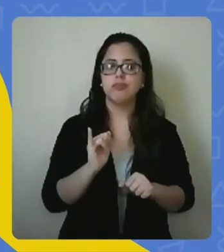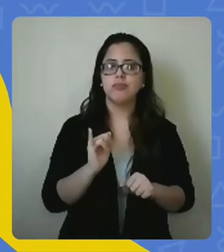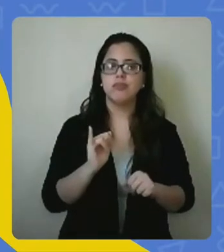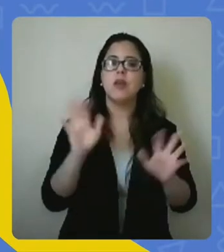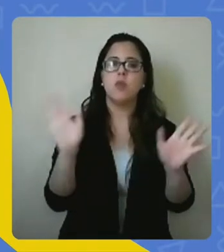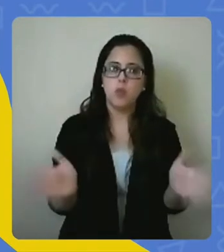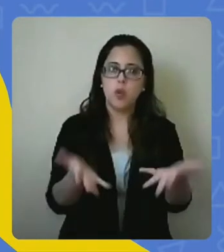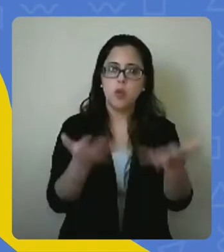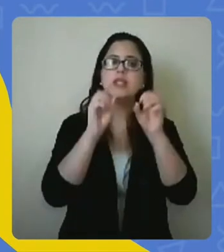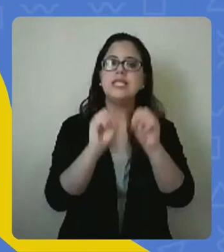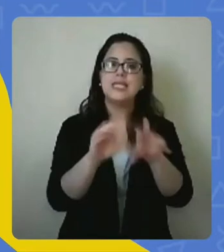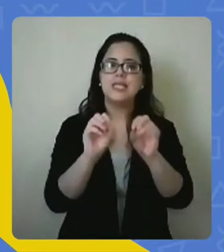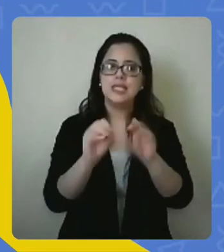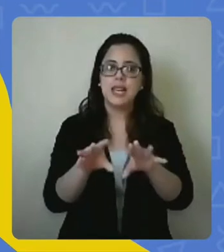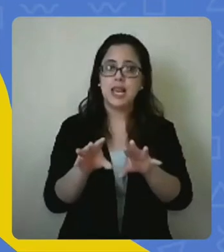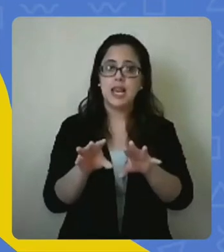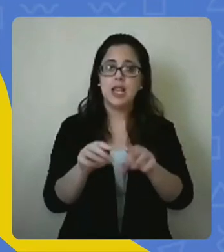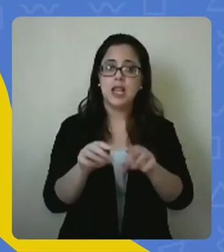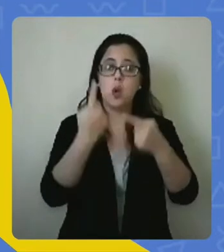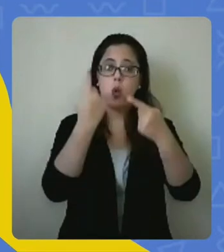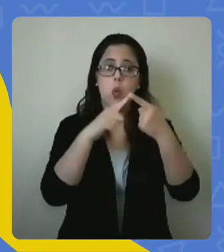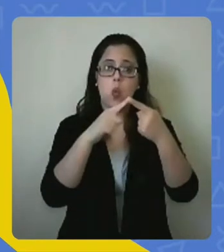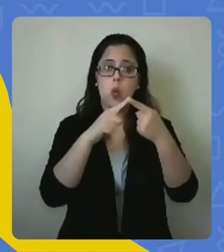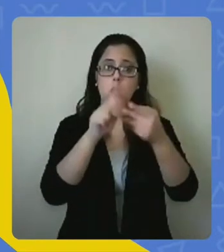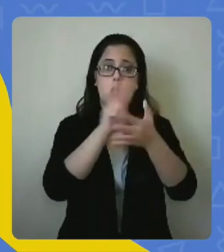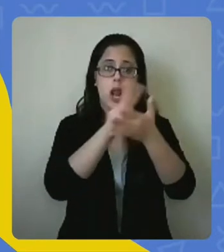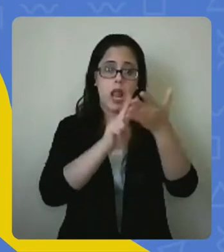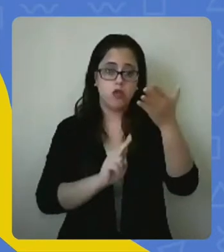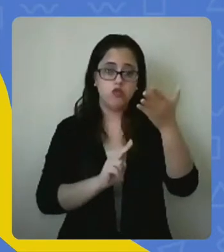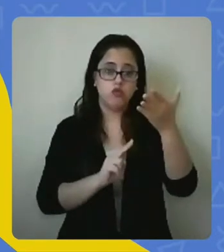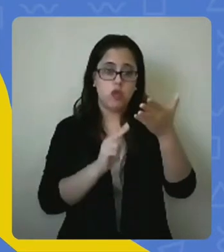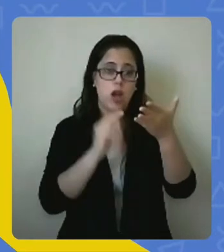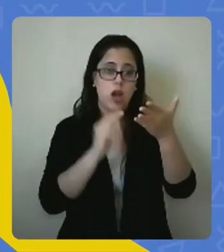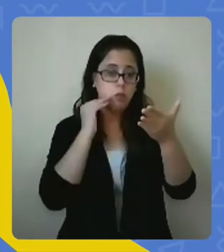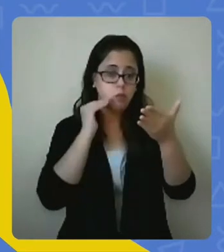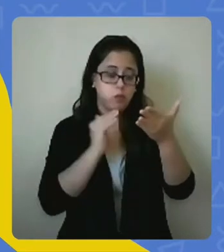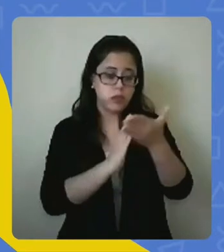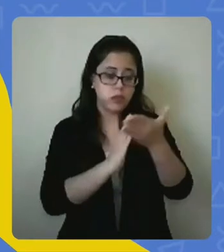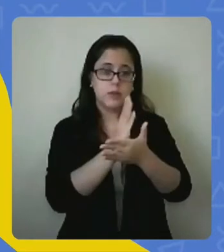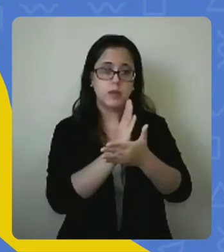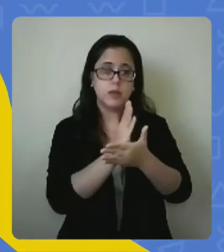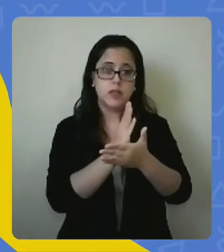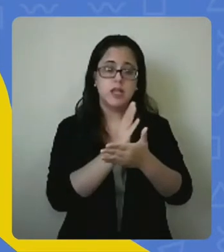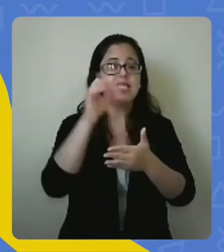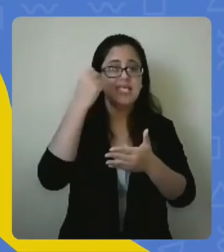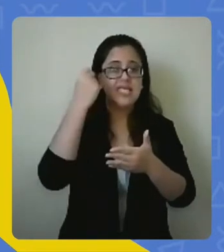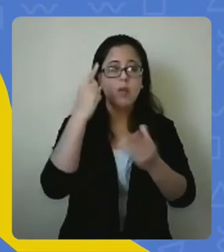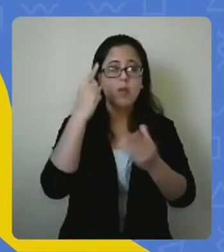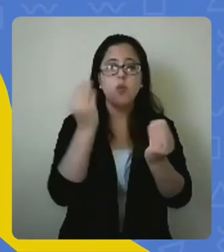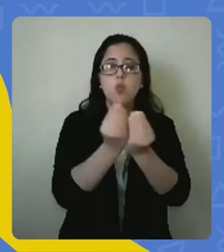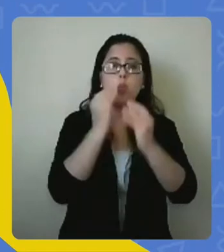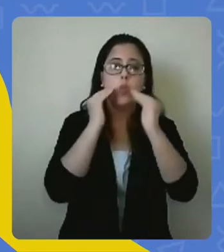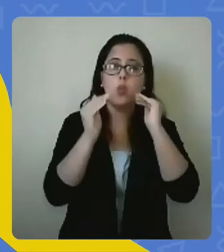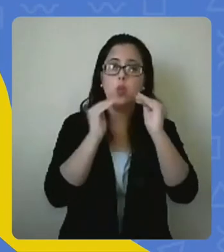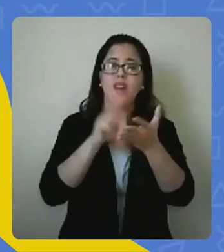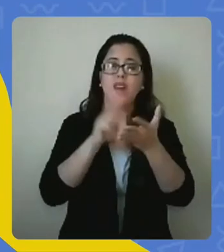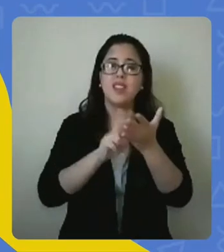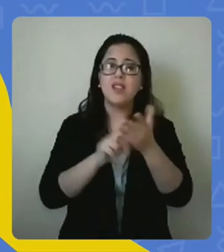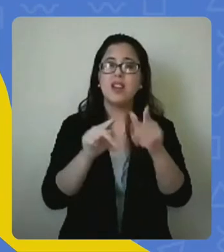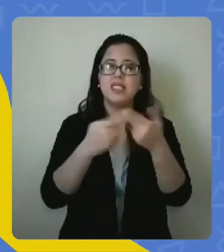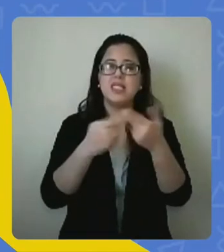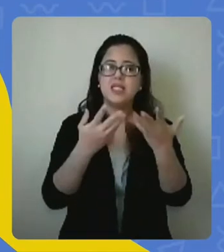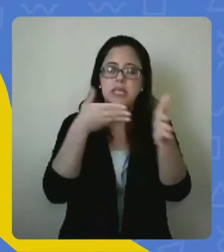y enseñar. Uno que es la lectura inicial, ya que todos sabemos que hay muchos niños y niñas que la verdad es que tienen grandes dificultades